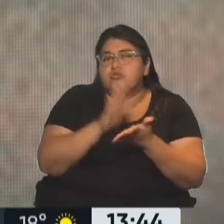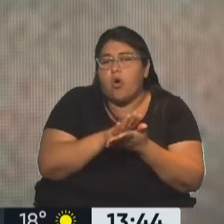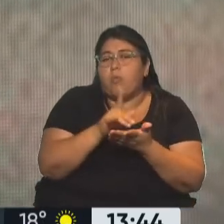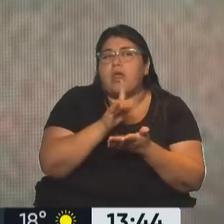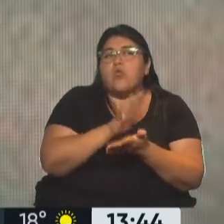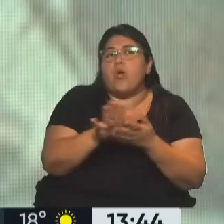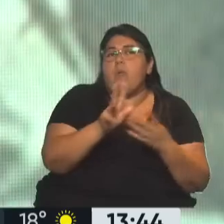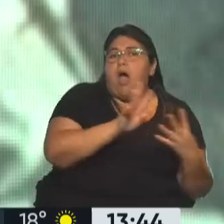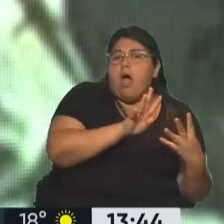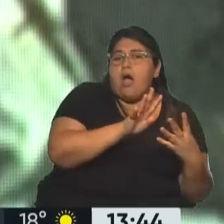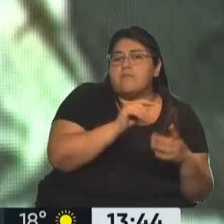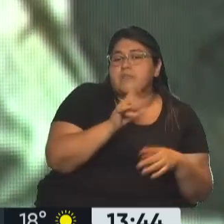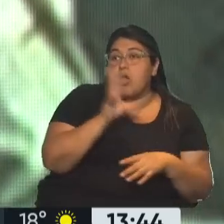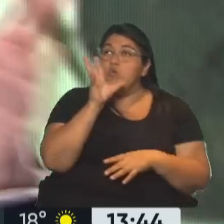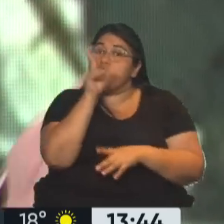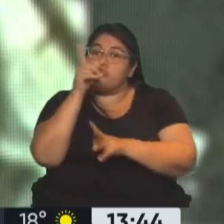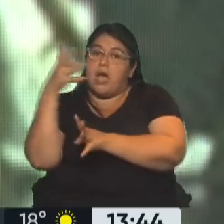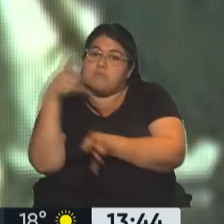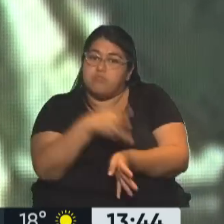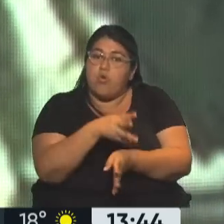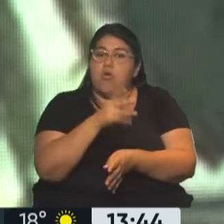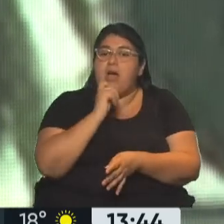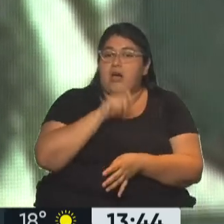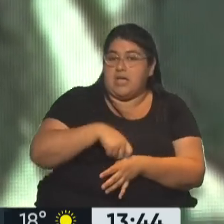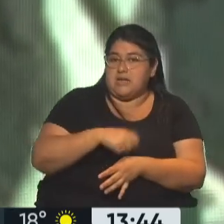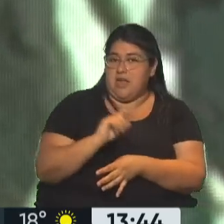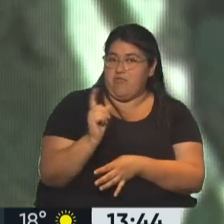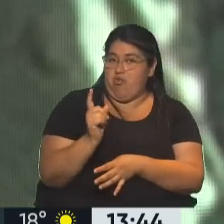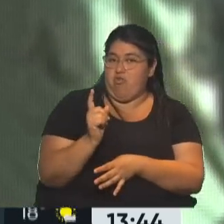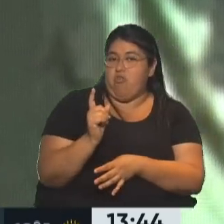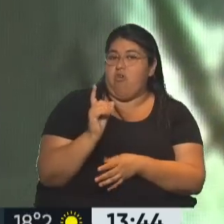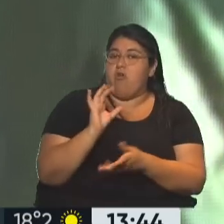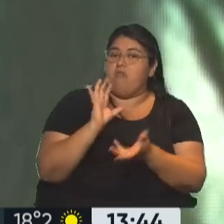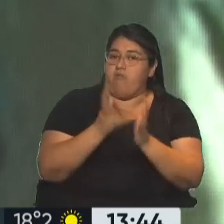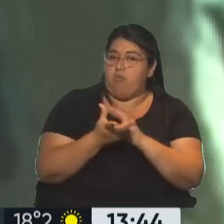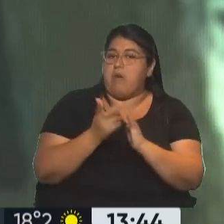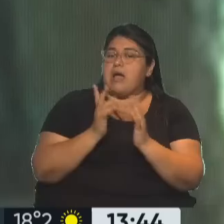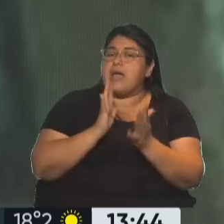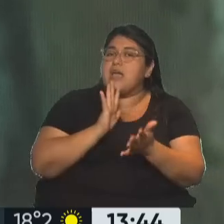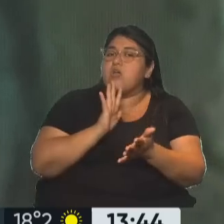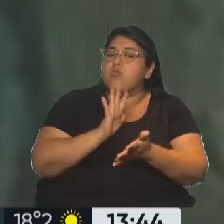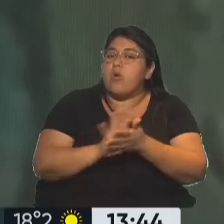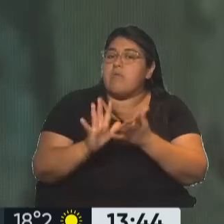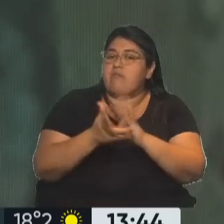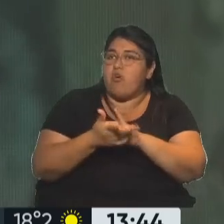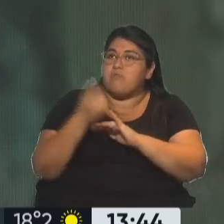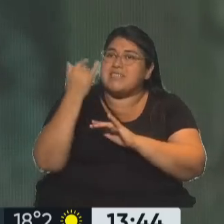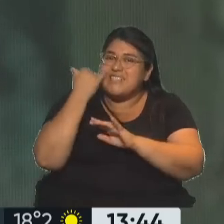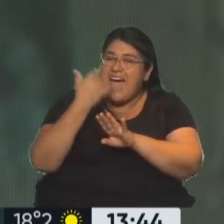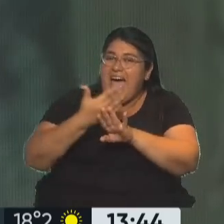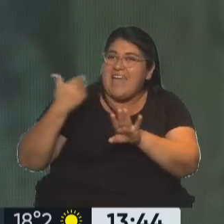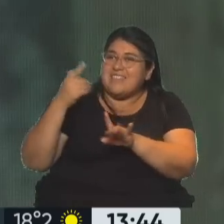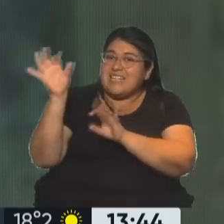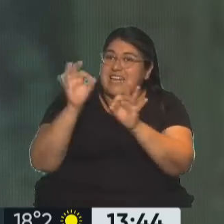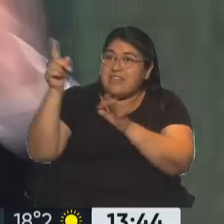nueva ofensiva rusa en torno al aniversario de la guerra, sino diciendo que esa nueva ofensiva ya había comenzado. Esto quiere decir